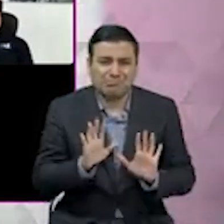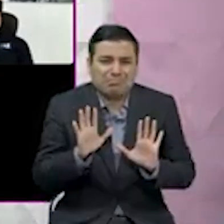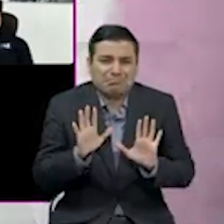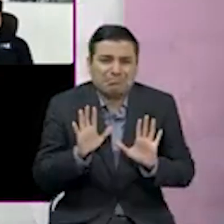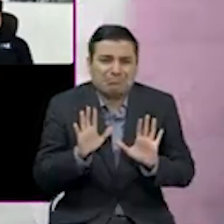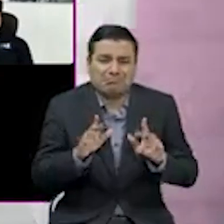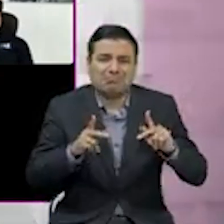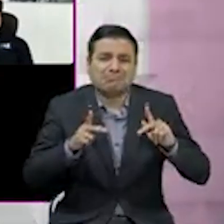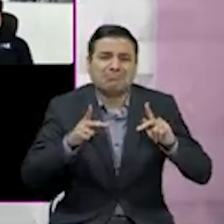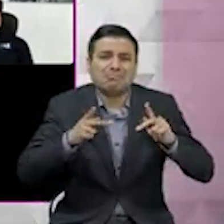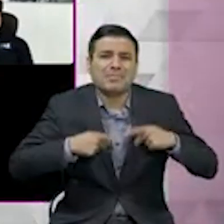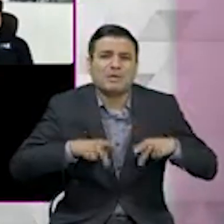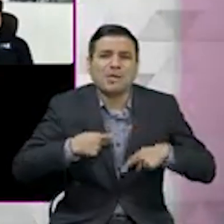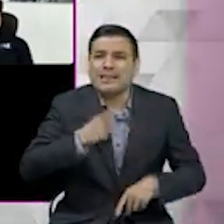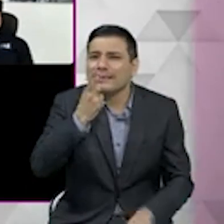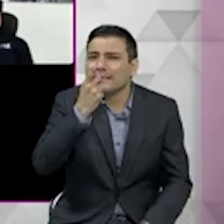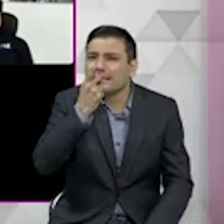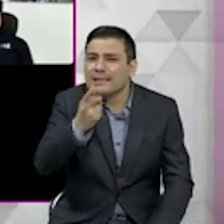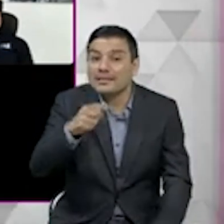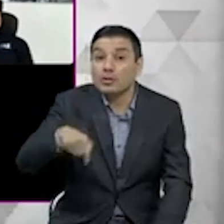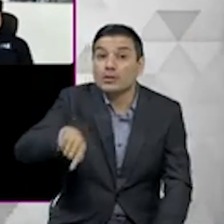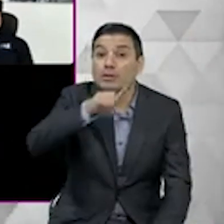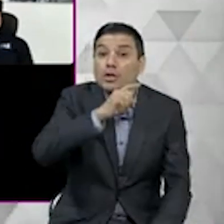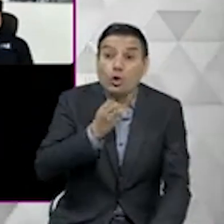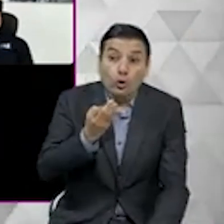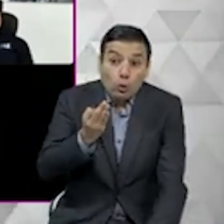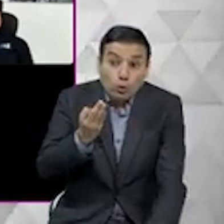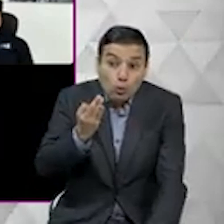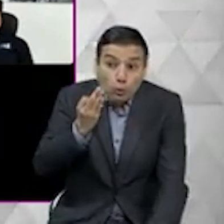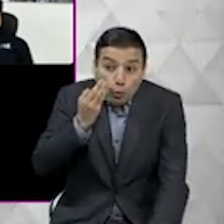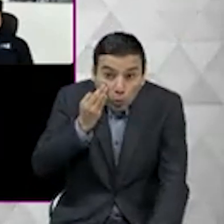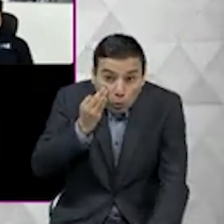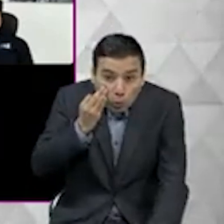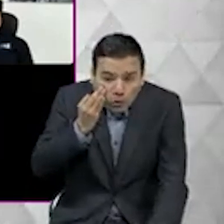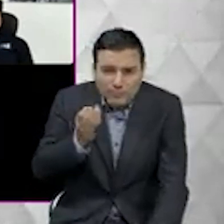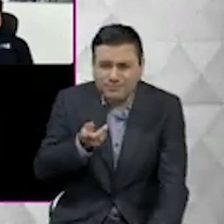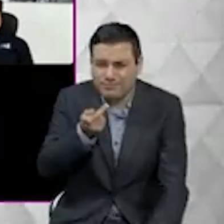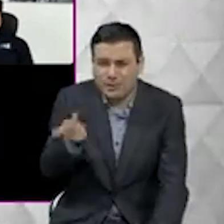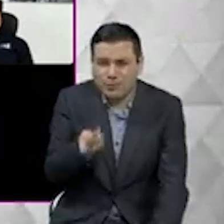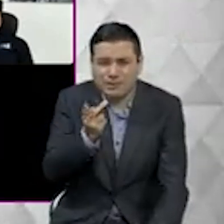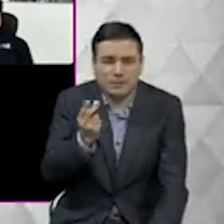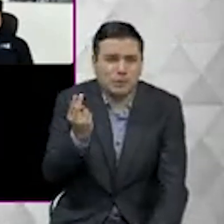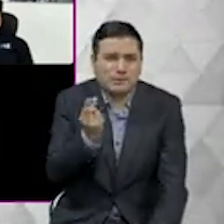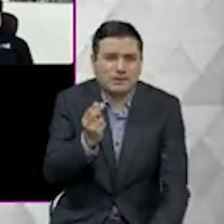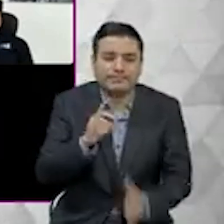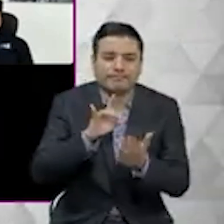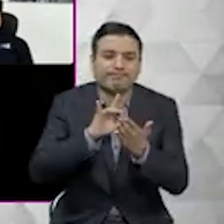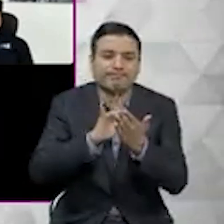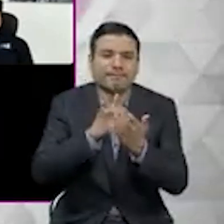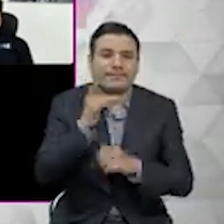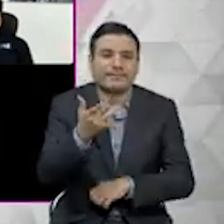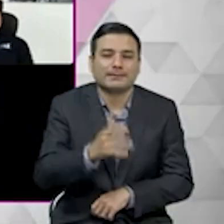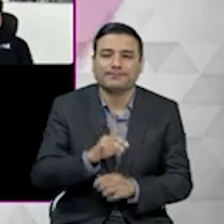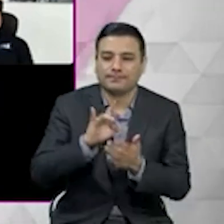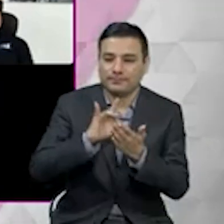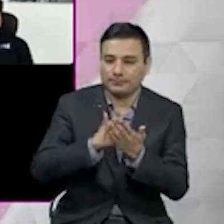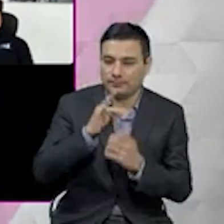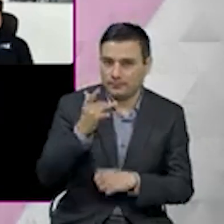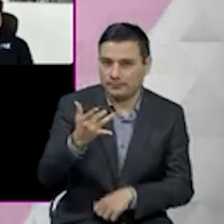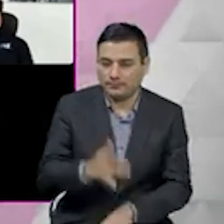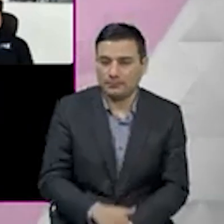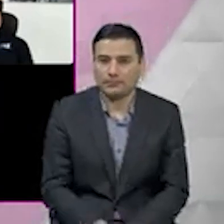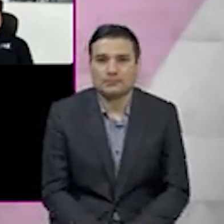el clásico, lo que se ve no se pregunta. Gracias. Gracias, consejero Kim.